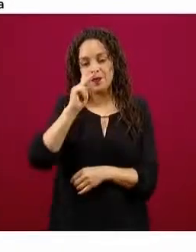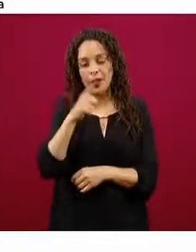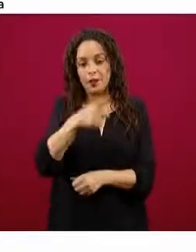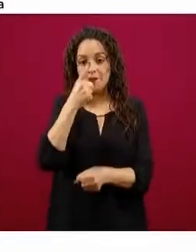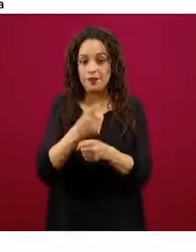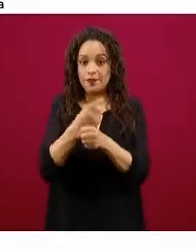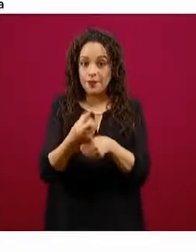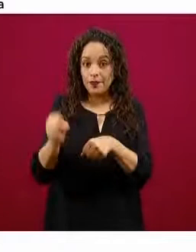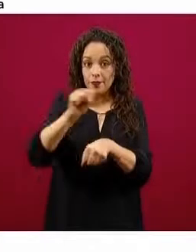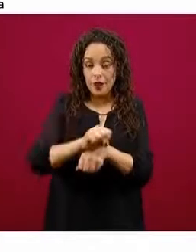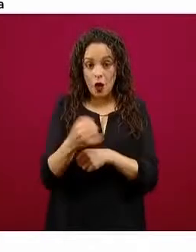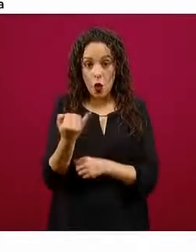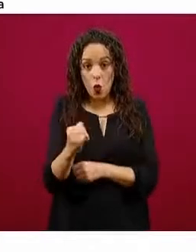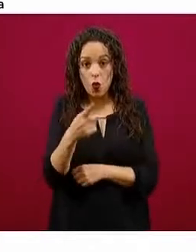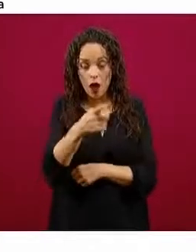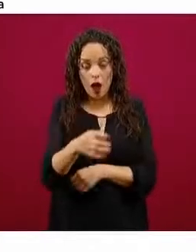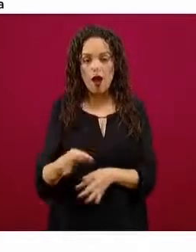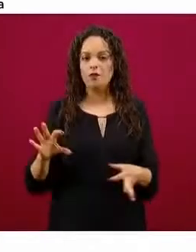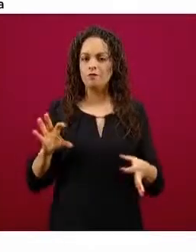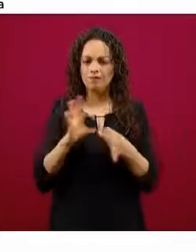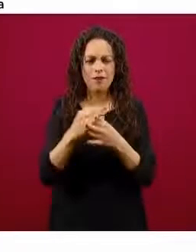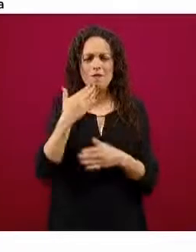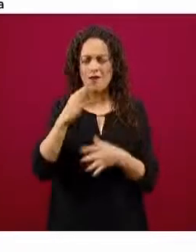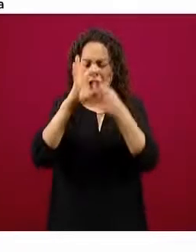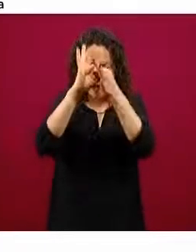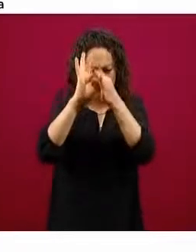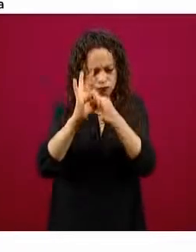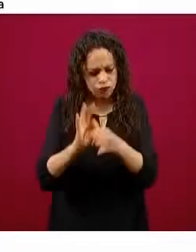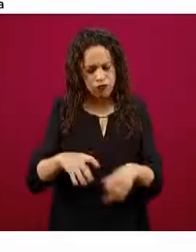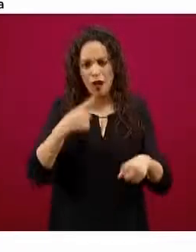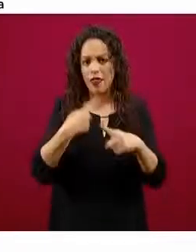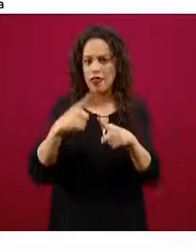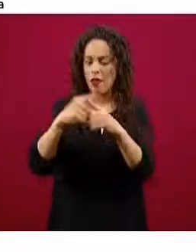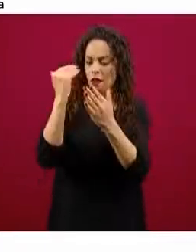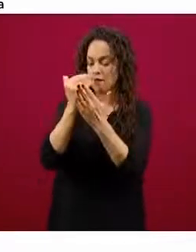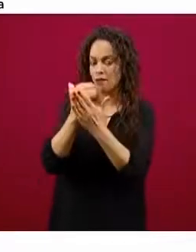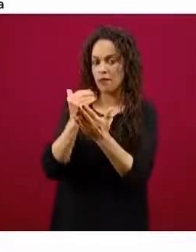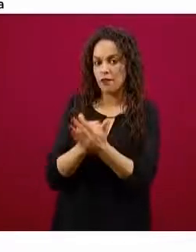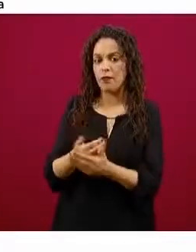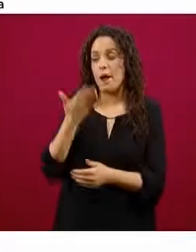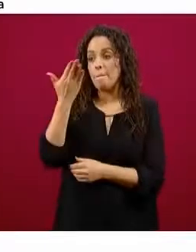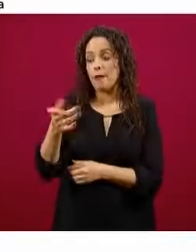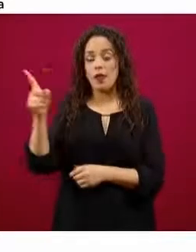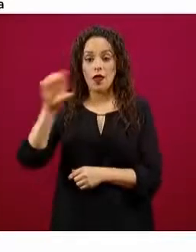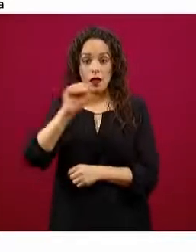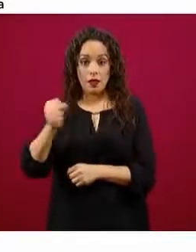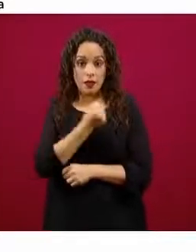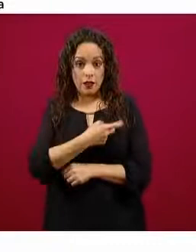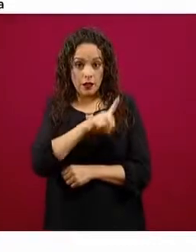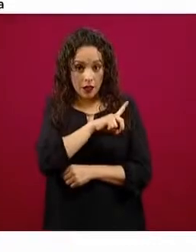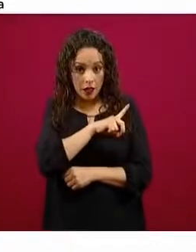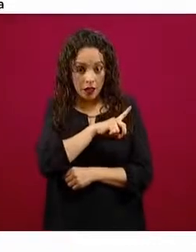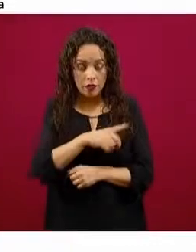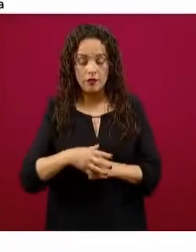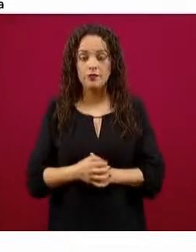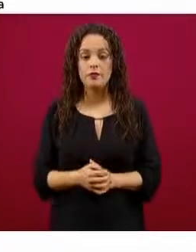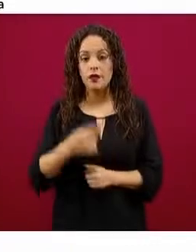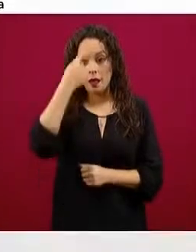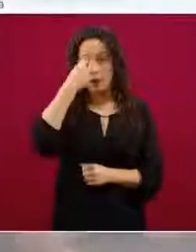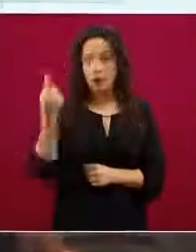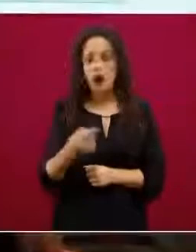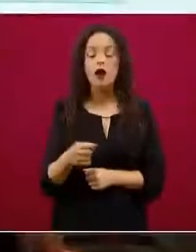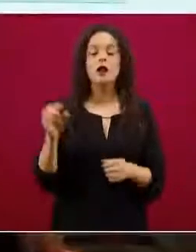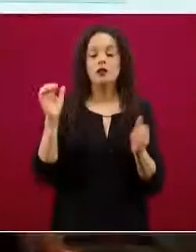de unificar, de alinear todas las variables que requería la Secretaría de Salud y para que también estuvieran alineadas con el